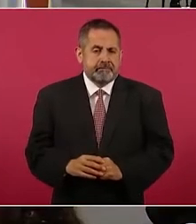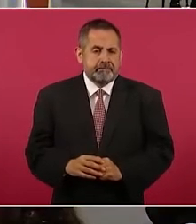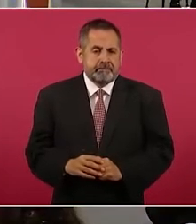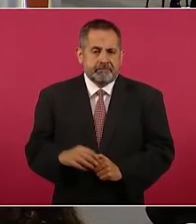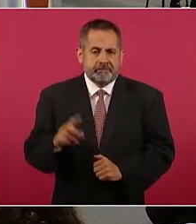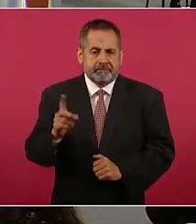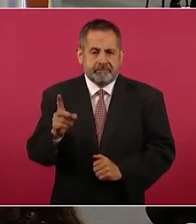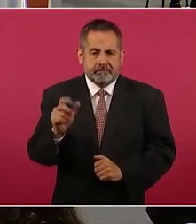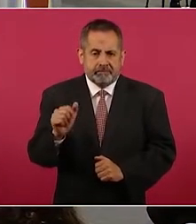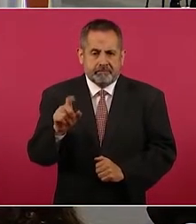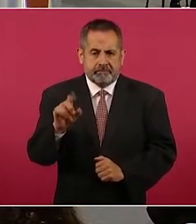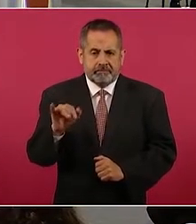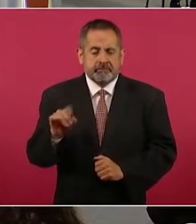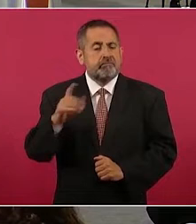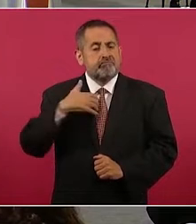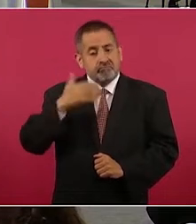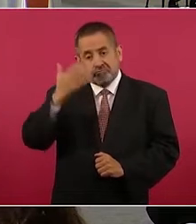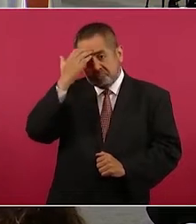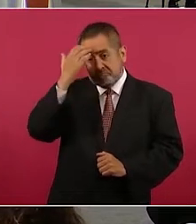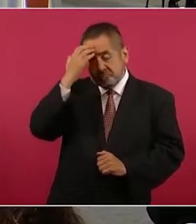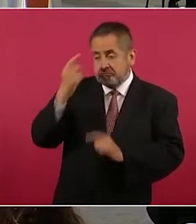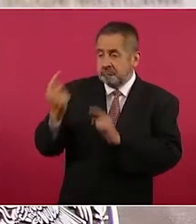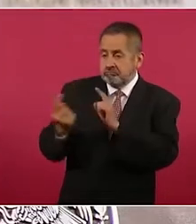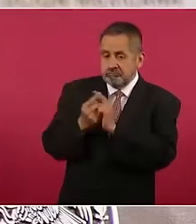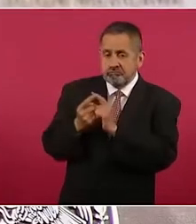David, lo conocí en